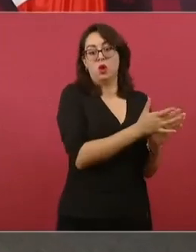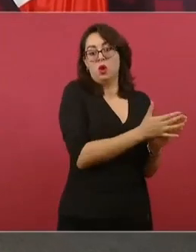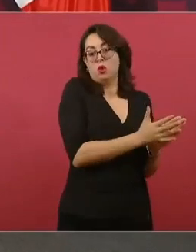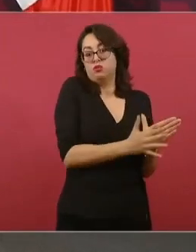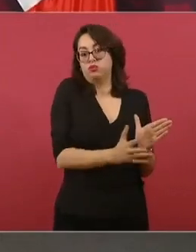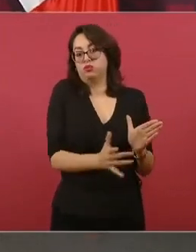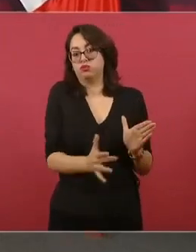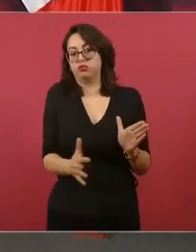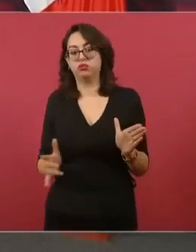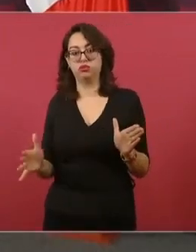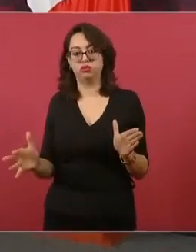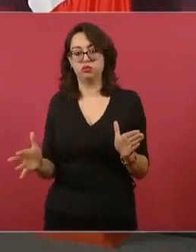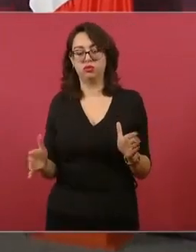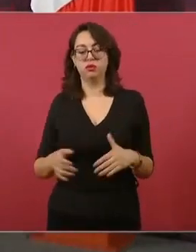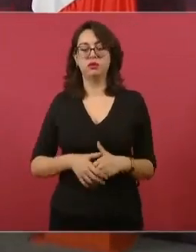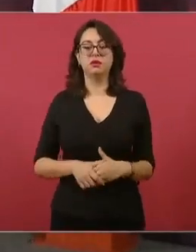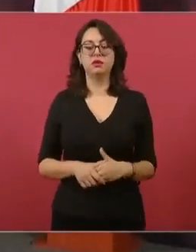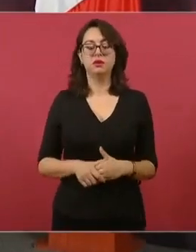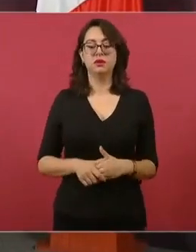Ahora veo a un